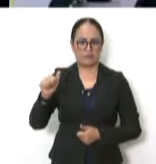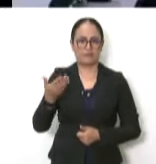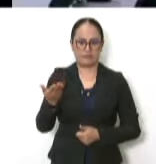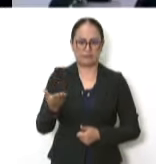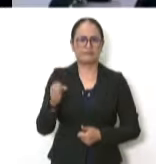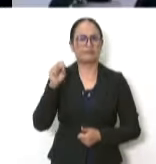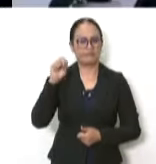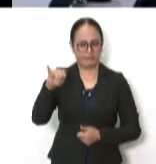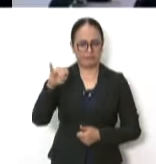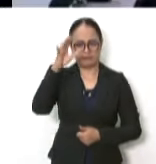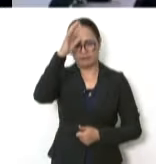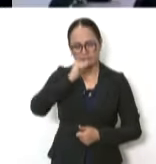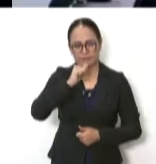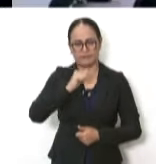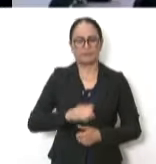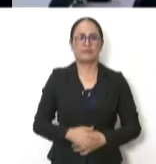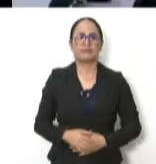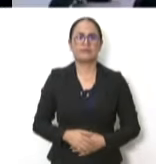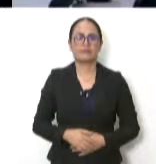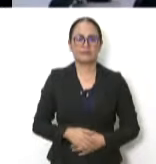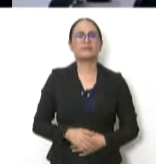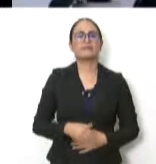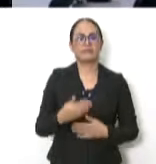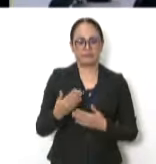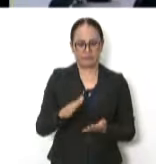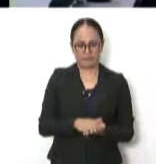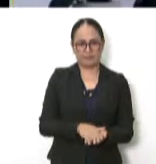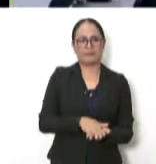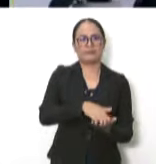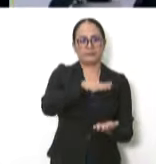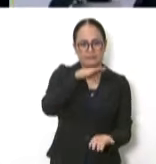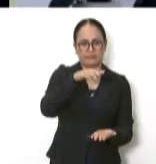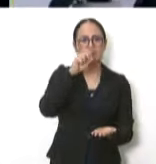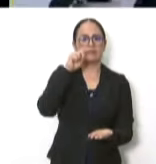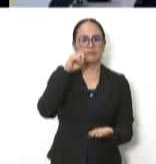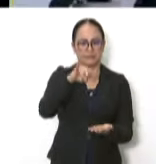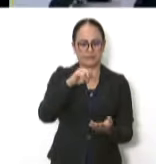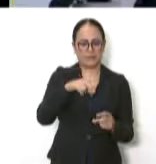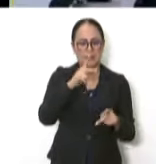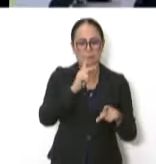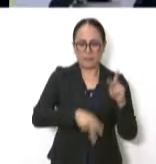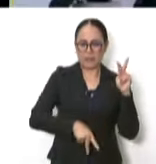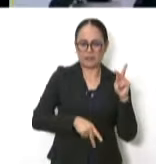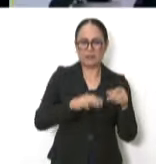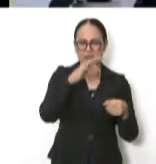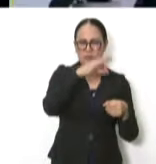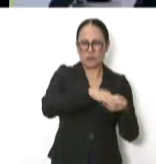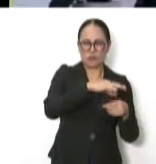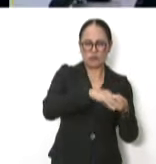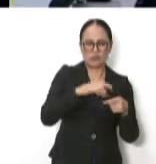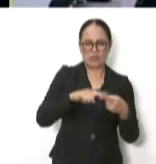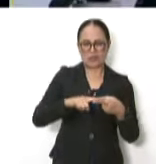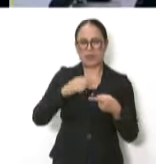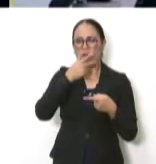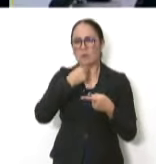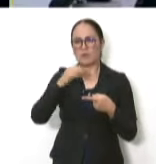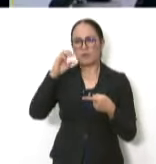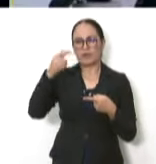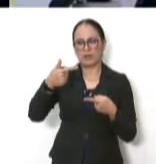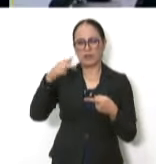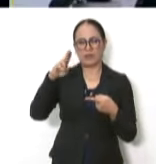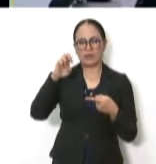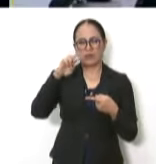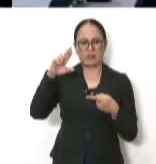A favor también. En consecuencia, se aprueba por unanimidad con los votos particulares del comisionado Guerra y